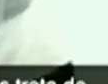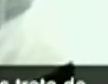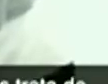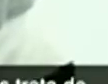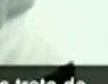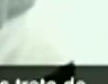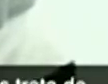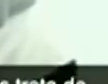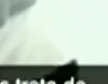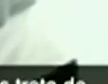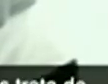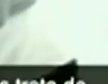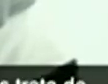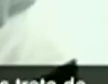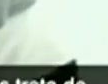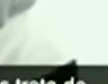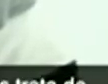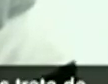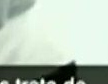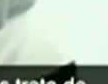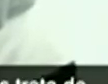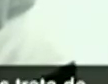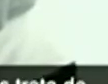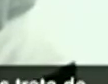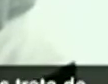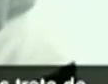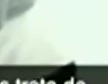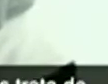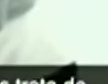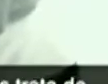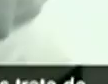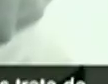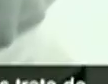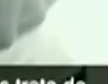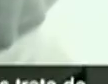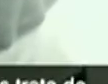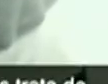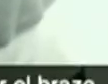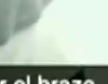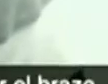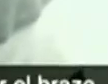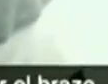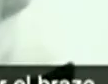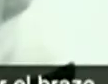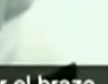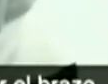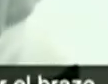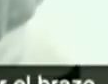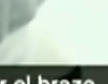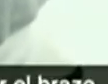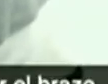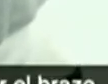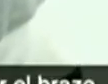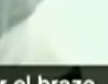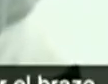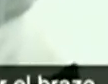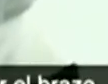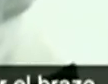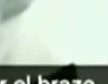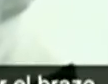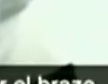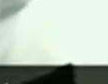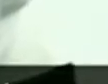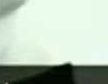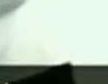por medio de esa foto. En el sentido que él nos trata, nos termina de contar, porque nosotros vamos a hacer el brazo armado